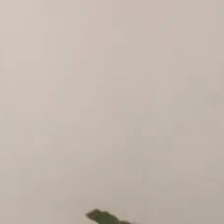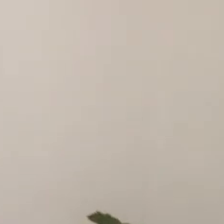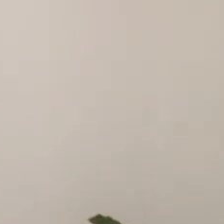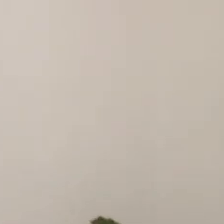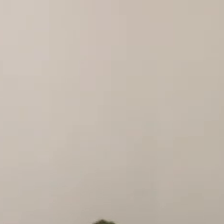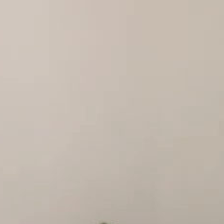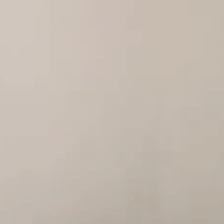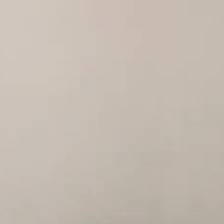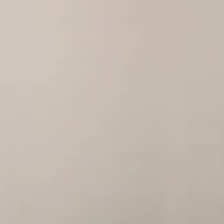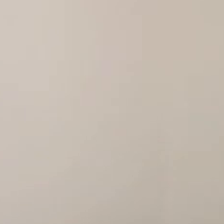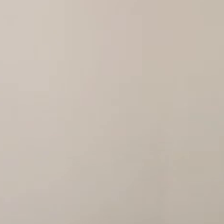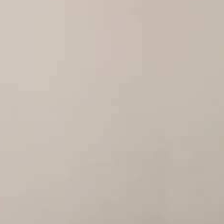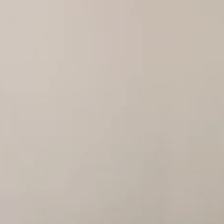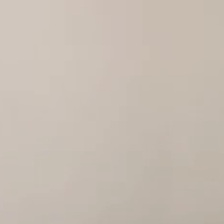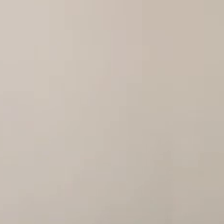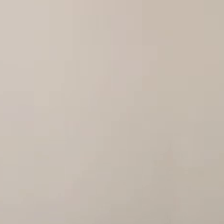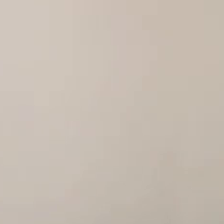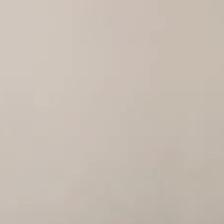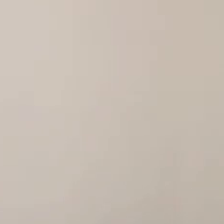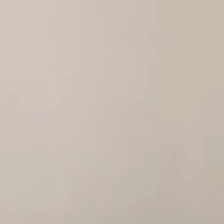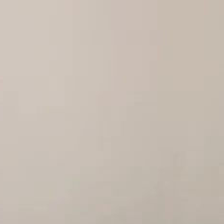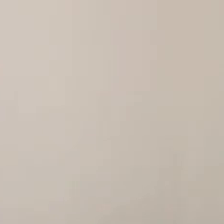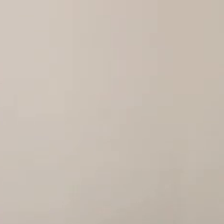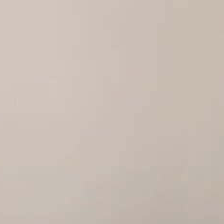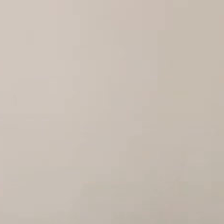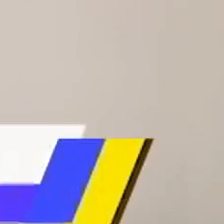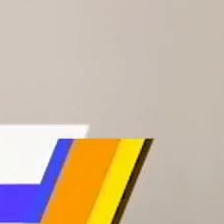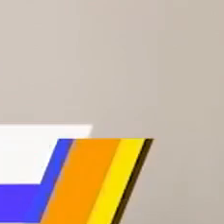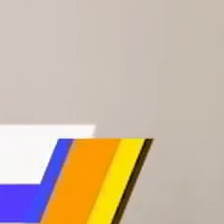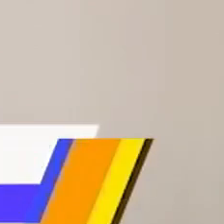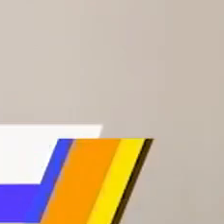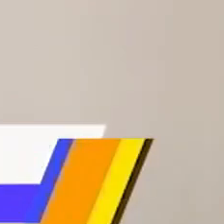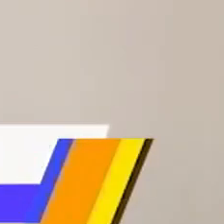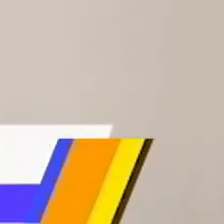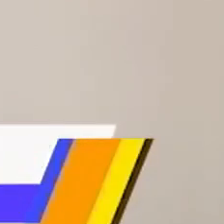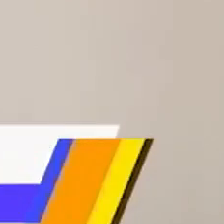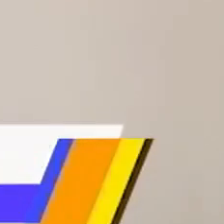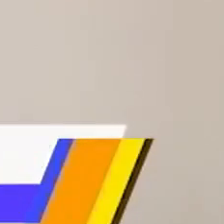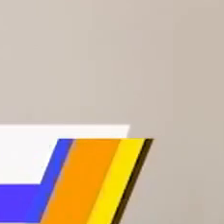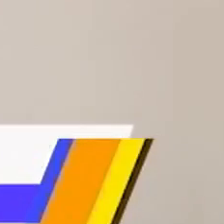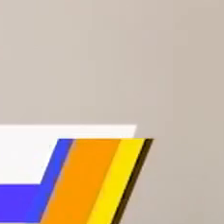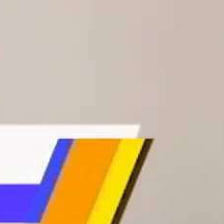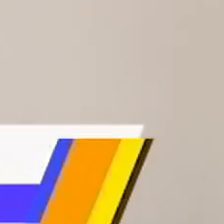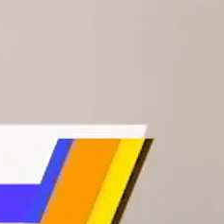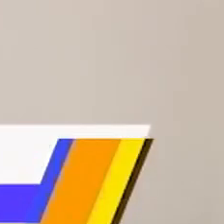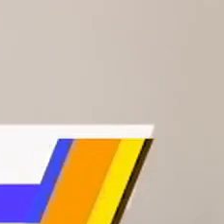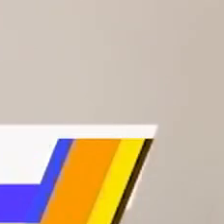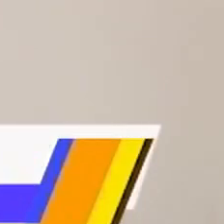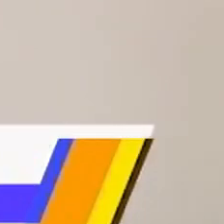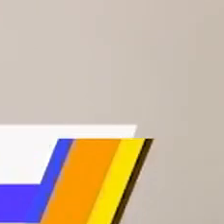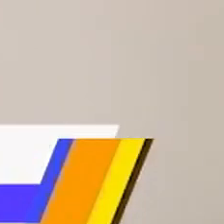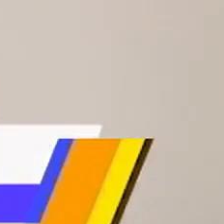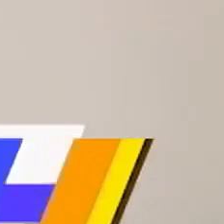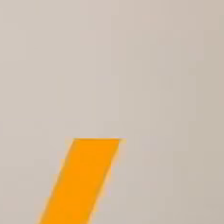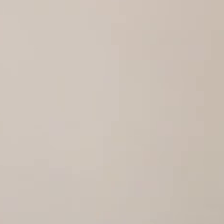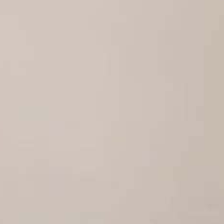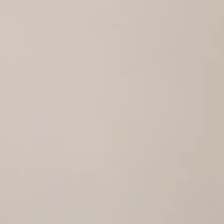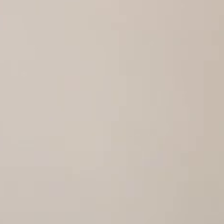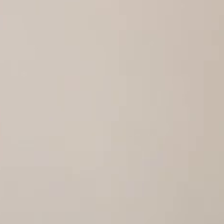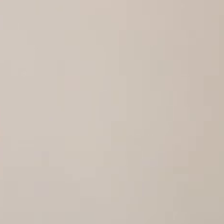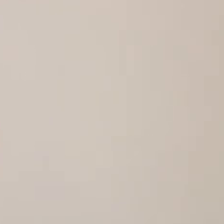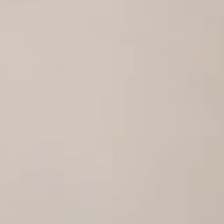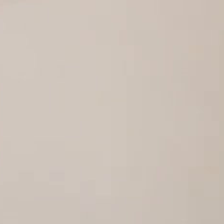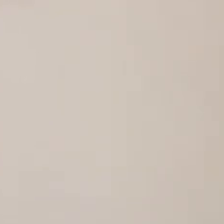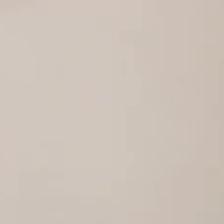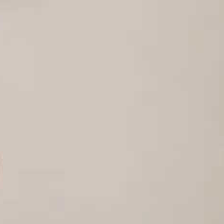Le invitamos para que nos acompañe aquí en Café Nacional este miércoles porque nos vamos de gira. Vamos a Atenas, al mejor clima del mundo, para unas